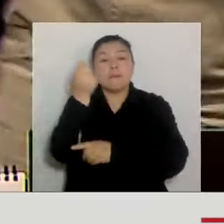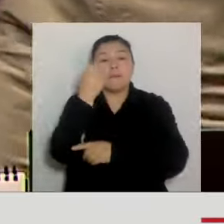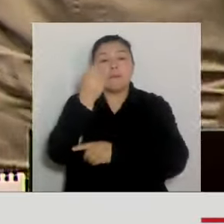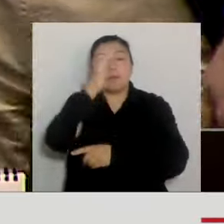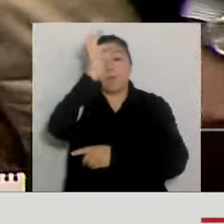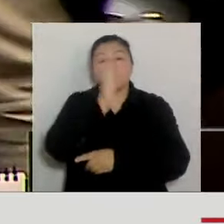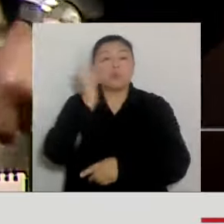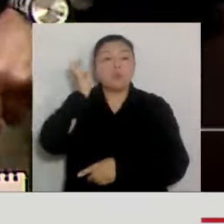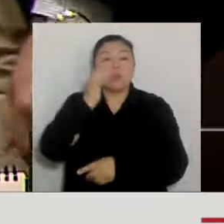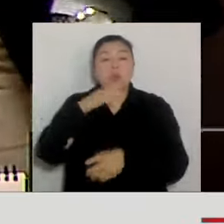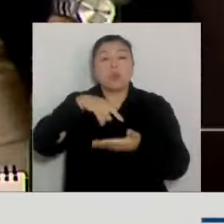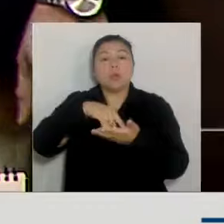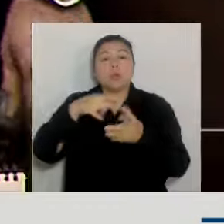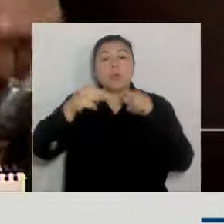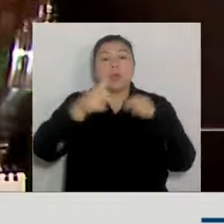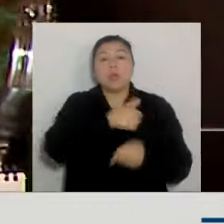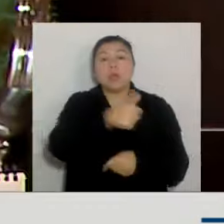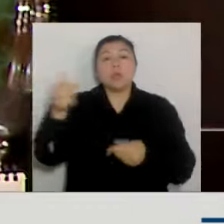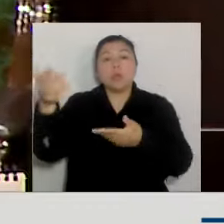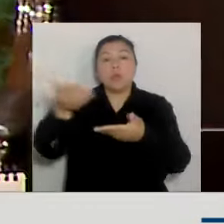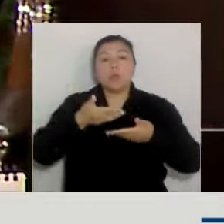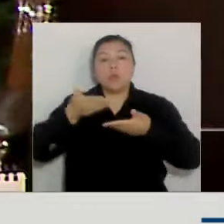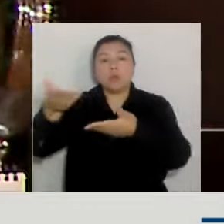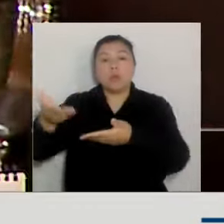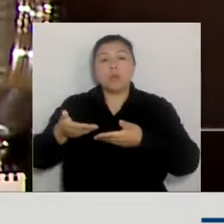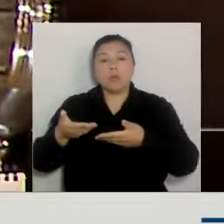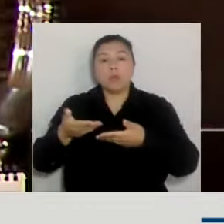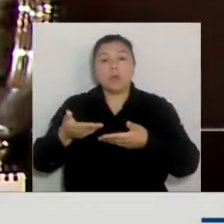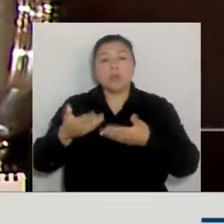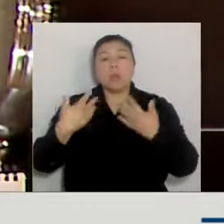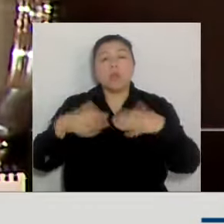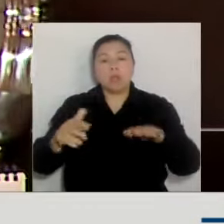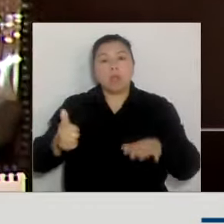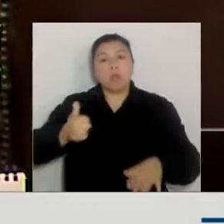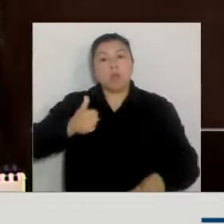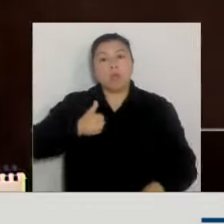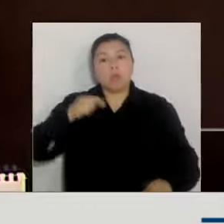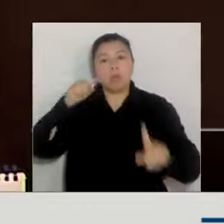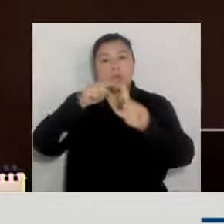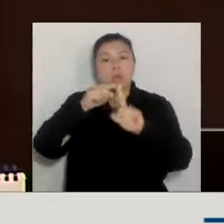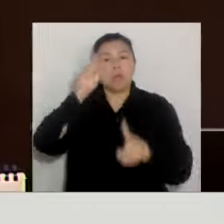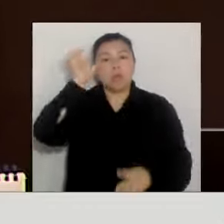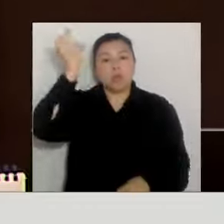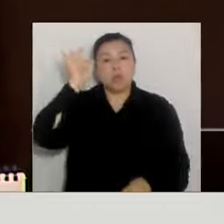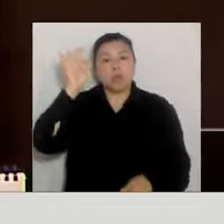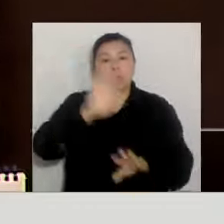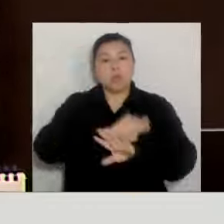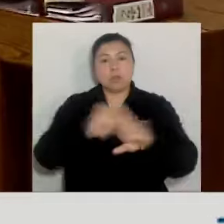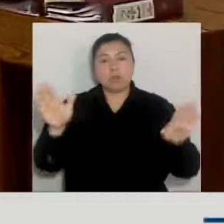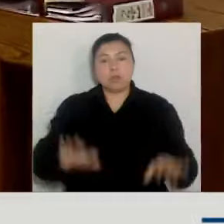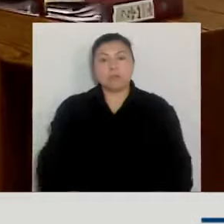Congreso Nacional están todos y todas invitados y por haberse cumplido el objeto de esta sesión se